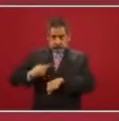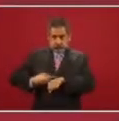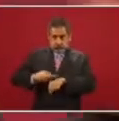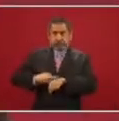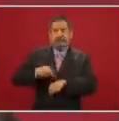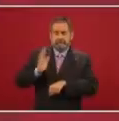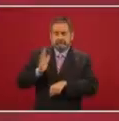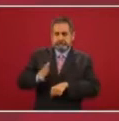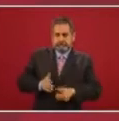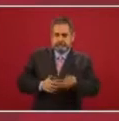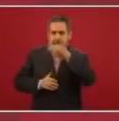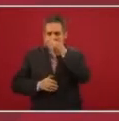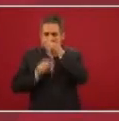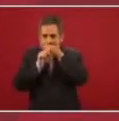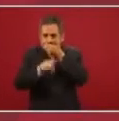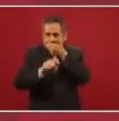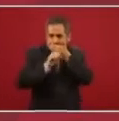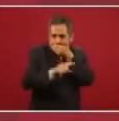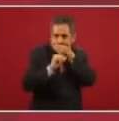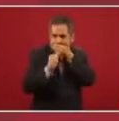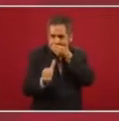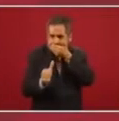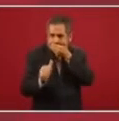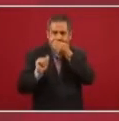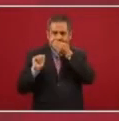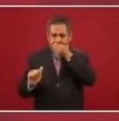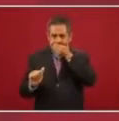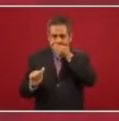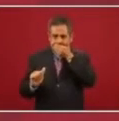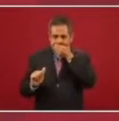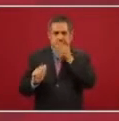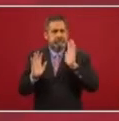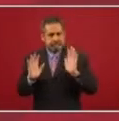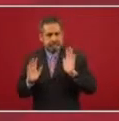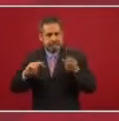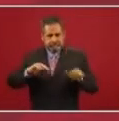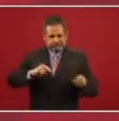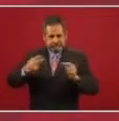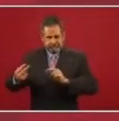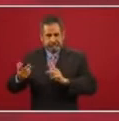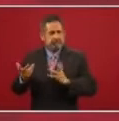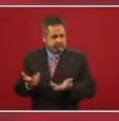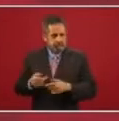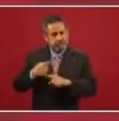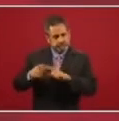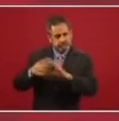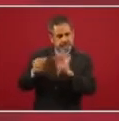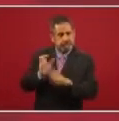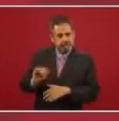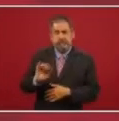no propague es muy parecida la lógica científica biológica y de epidemiología